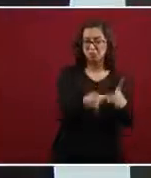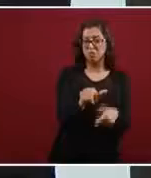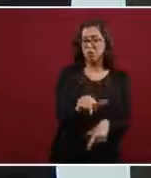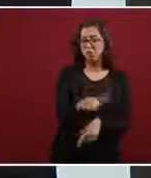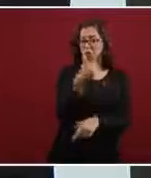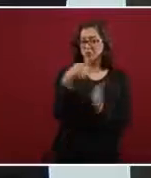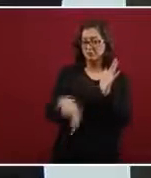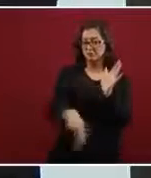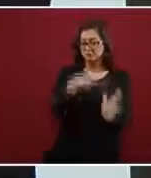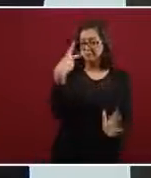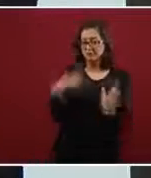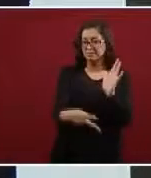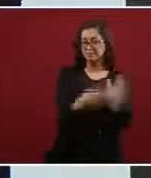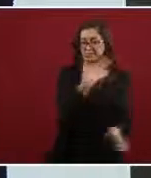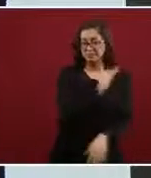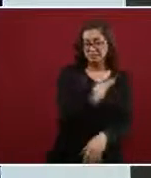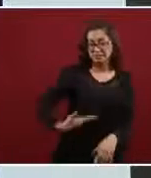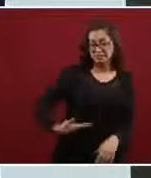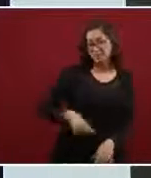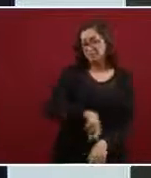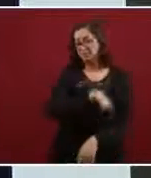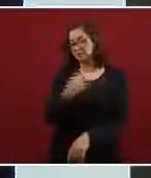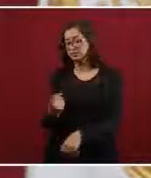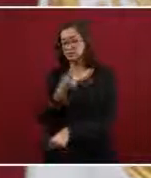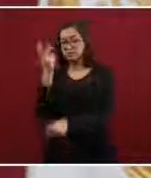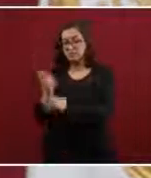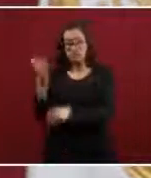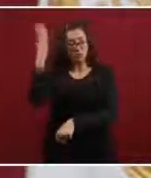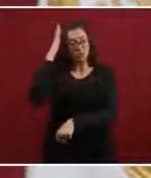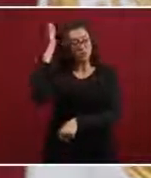veces presidente de México, y Porfirio Díaz,